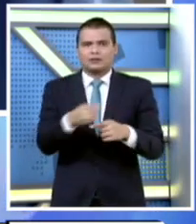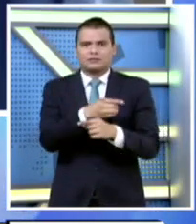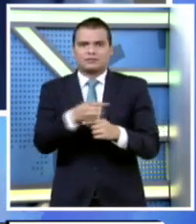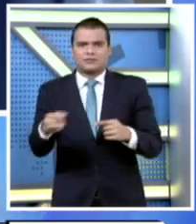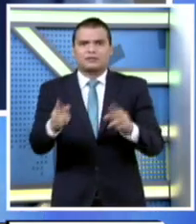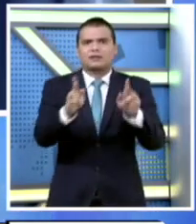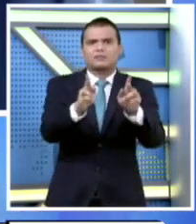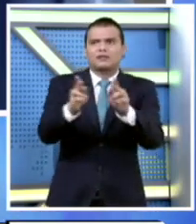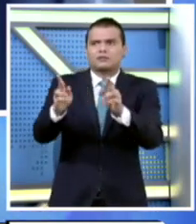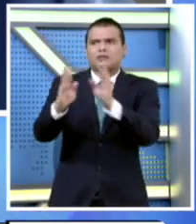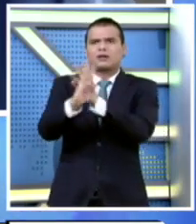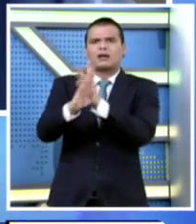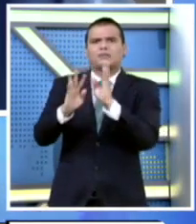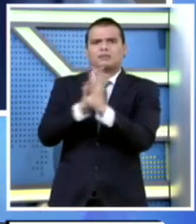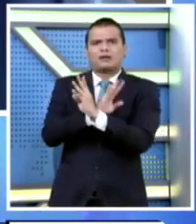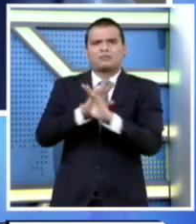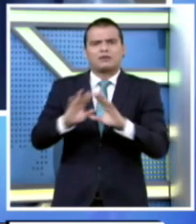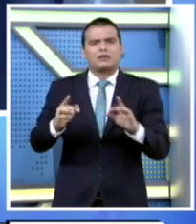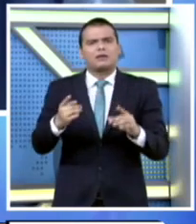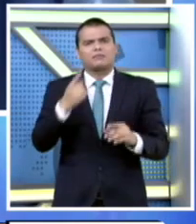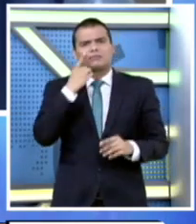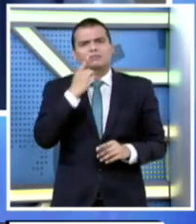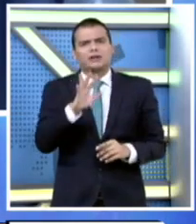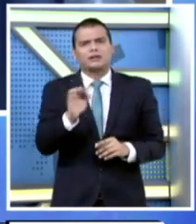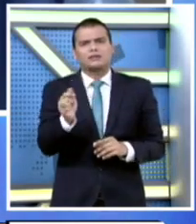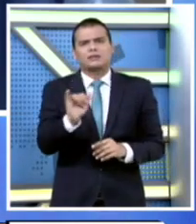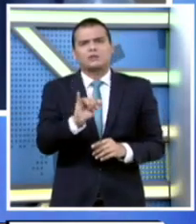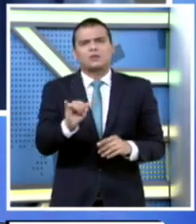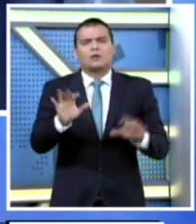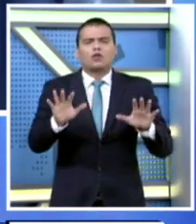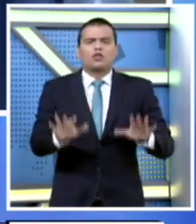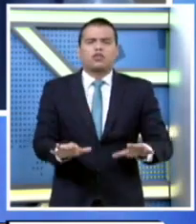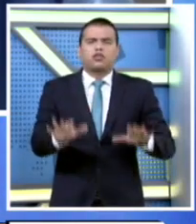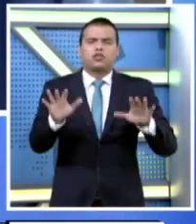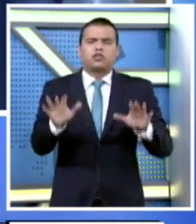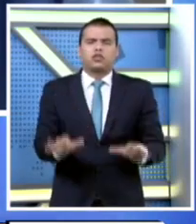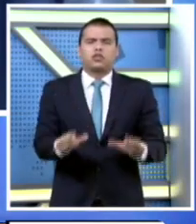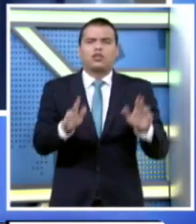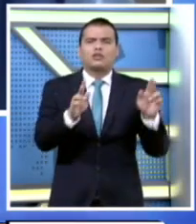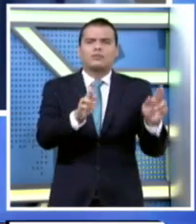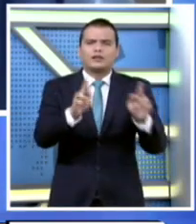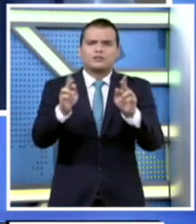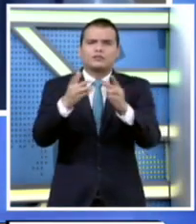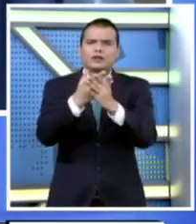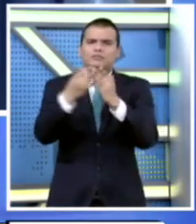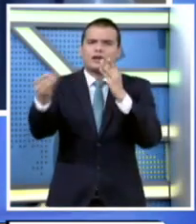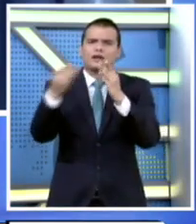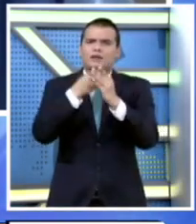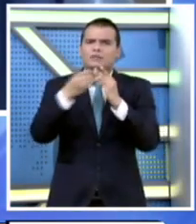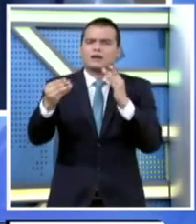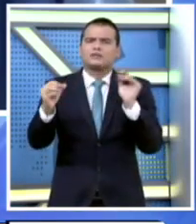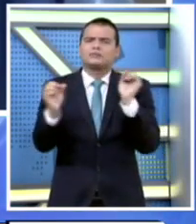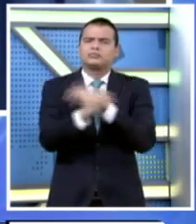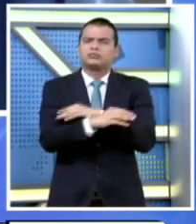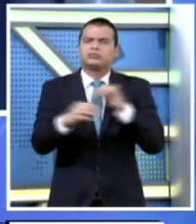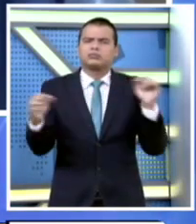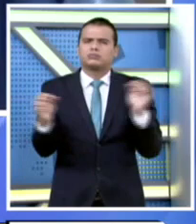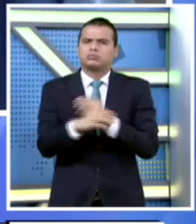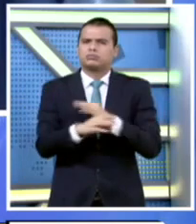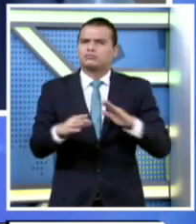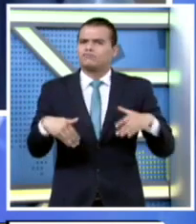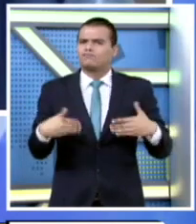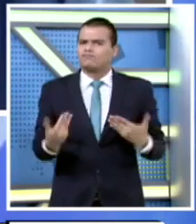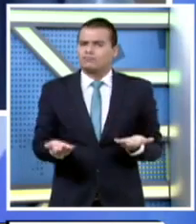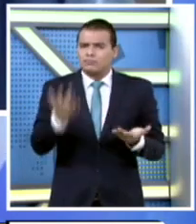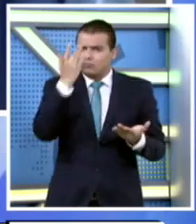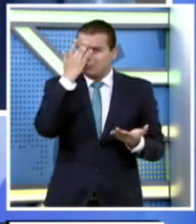gente en la calle. Pareciera que hay un relajamiento en el control y en la salida de los caleños en las vías. ¿Qué está pasando? ¿Por